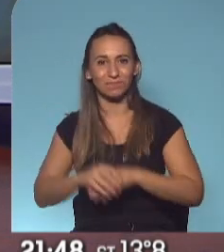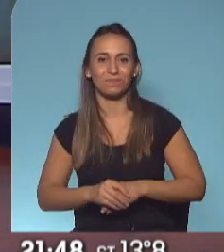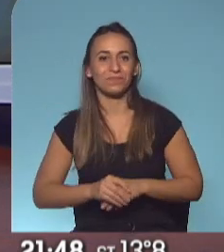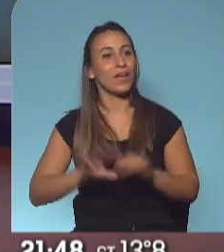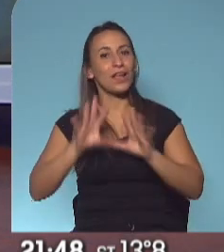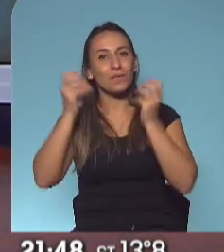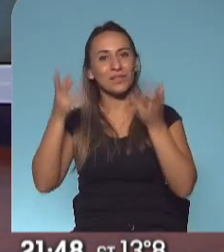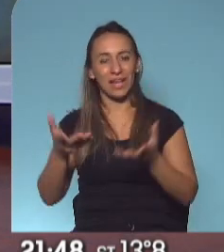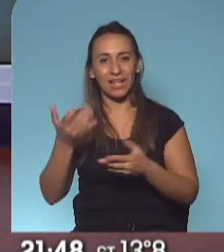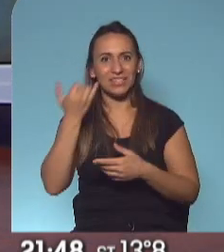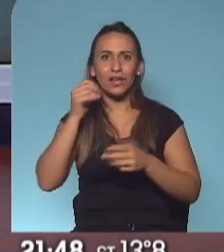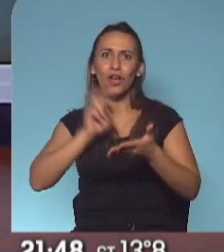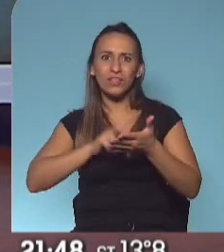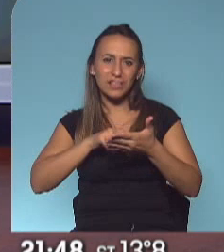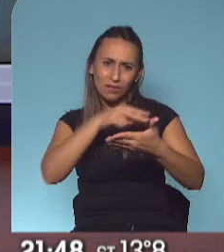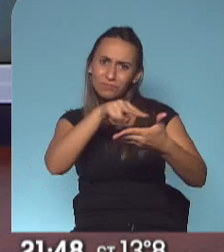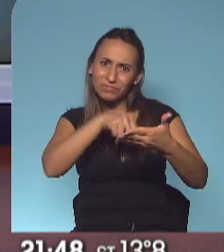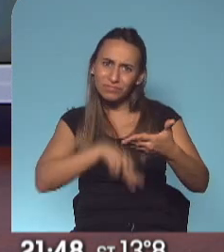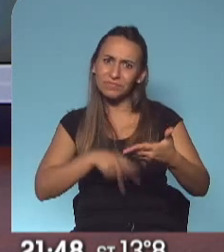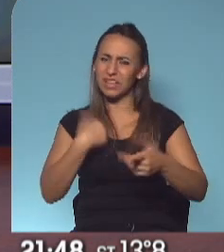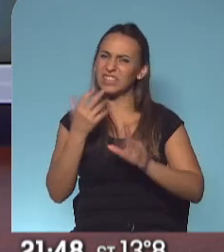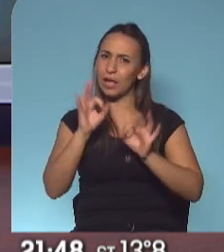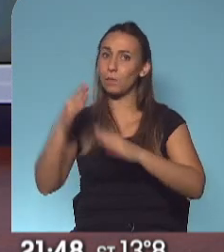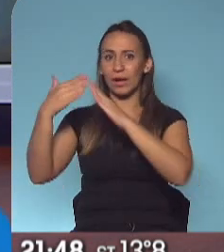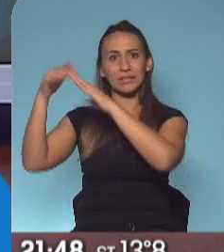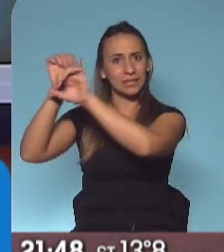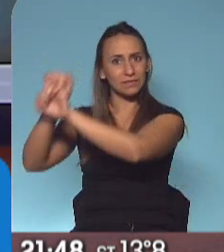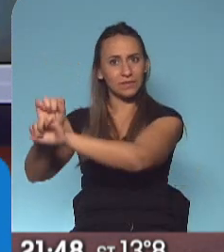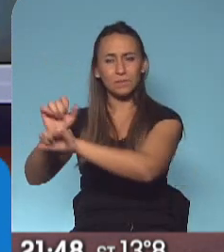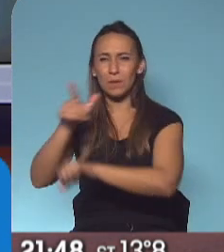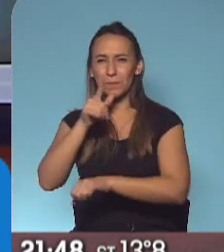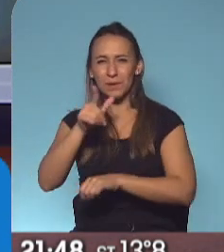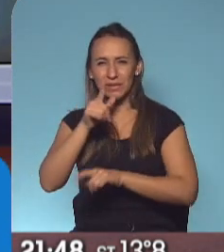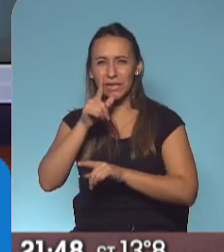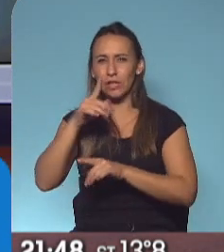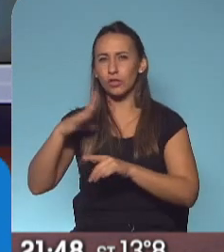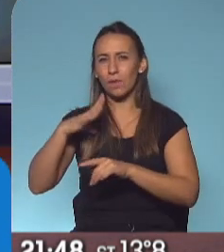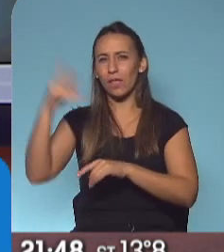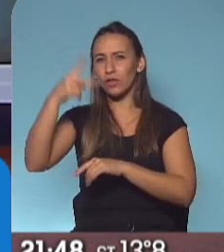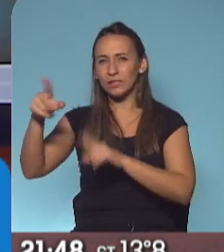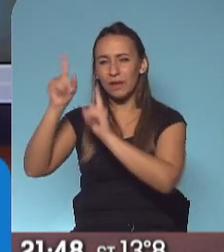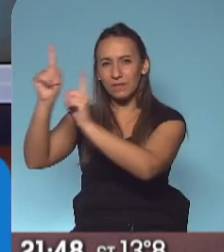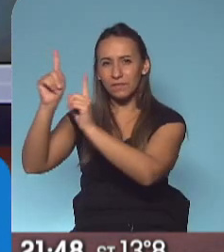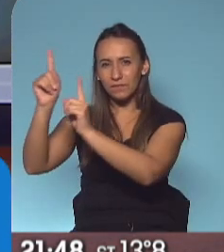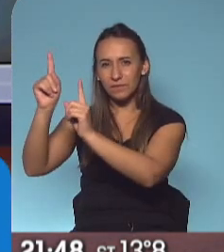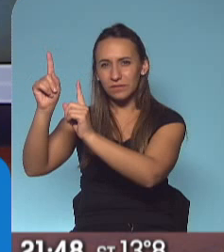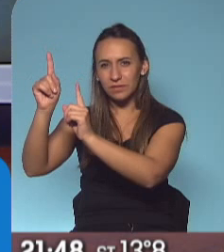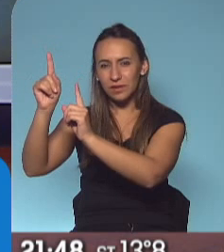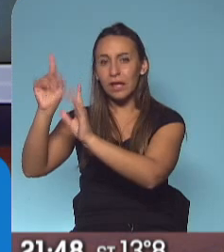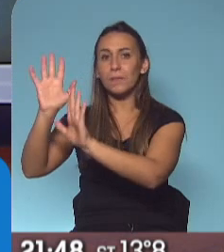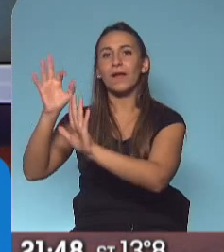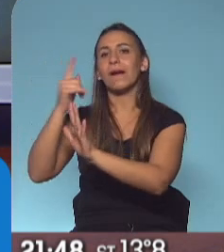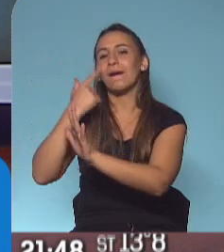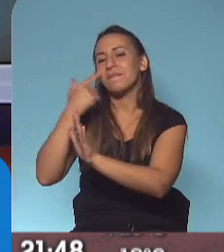le va? Leímos la noticia, sabemos que usted está en cuarentena, todavía creo que tiene 2 semanas, pero queremos que nos cuente cómo